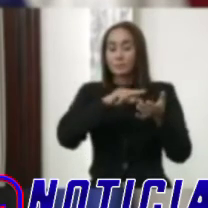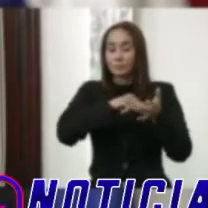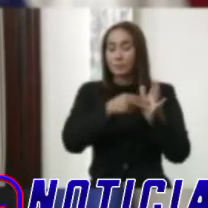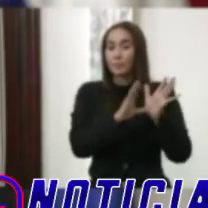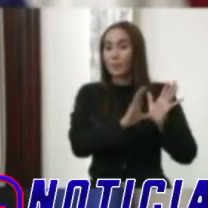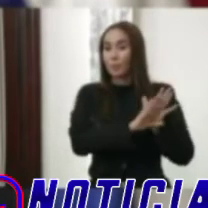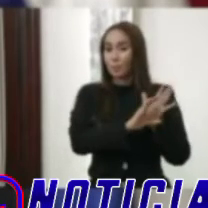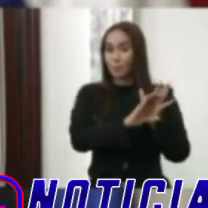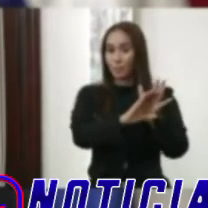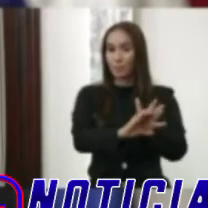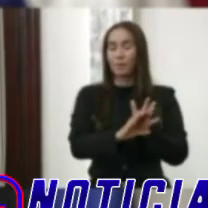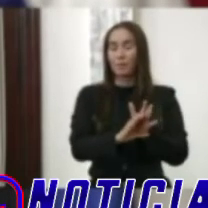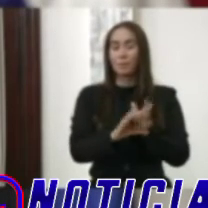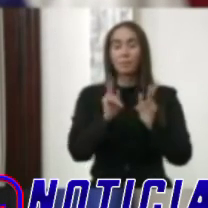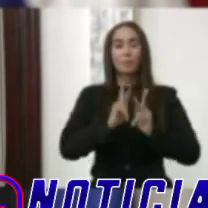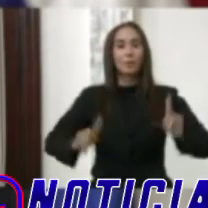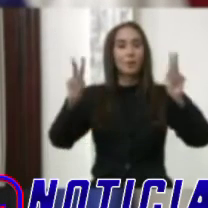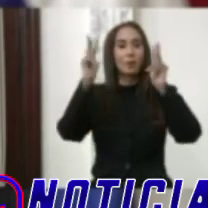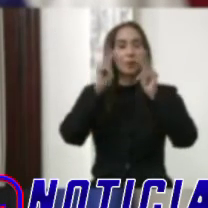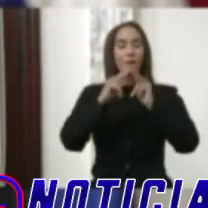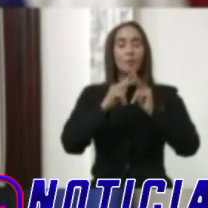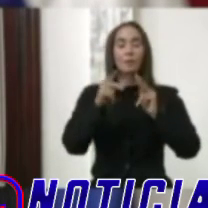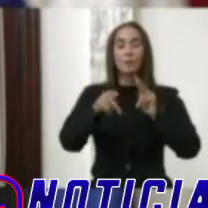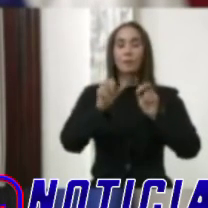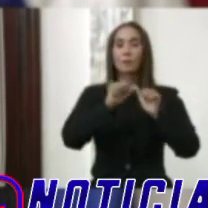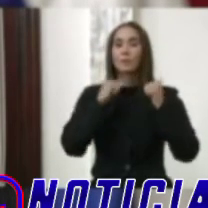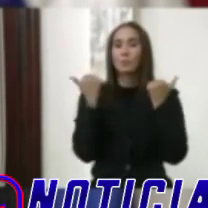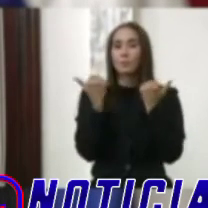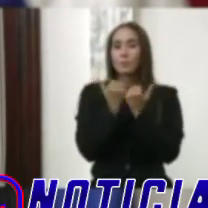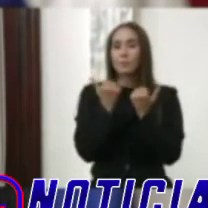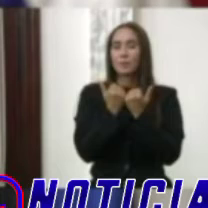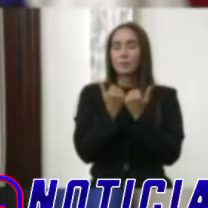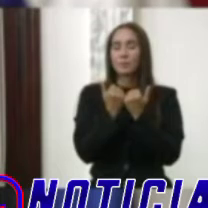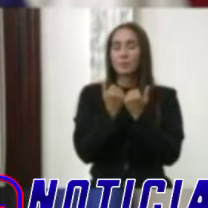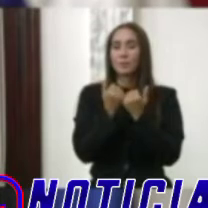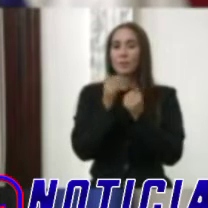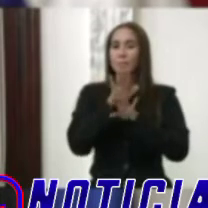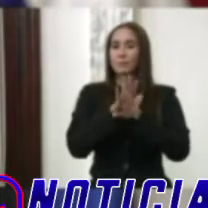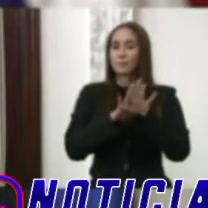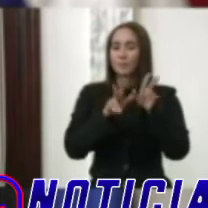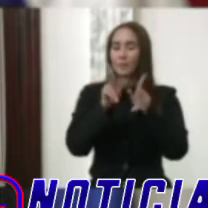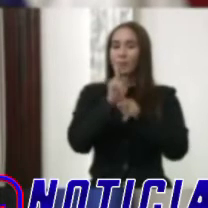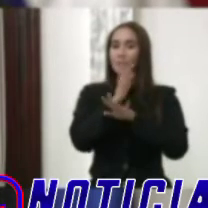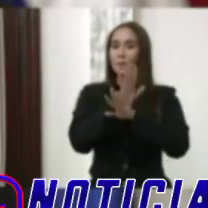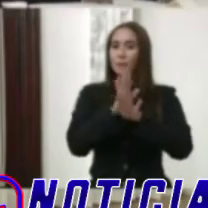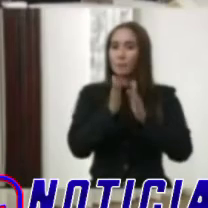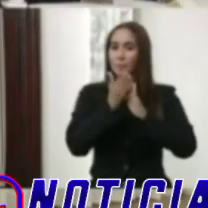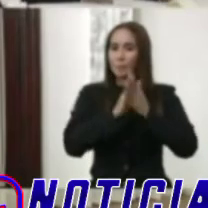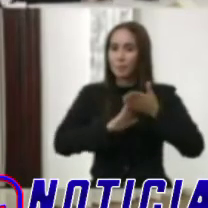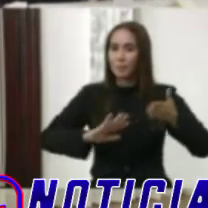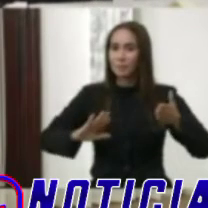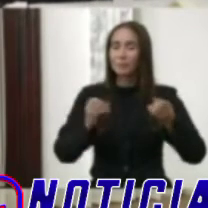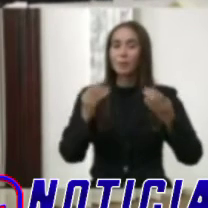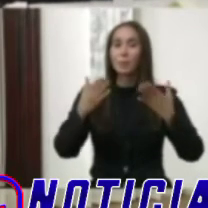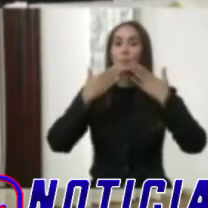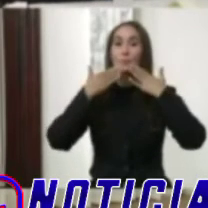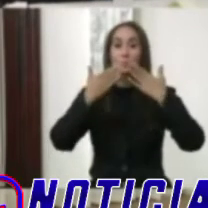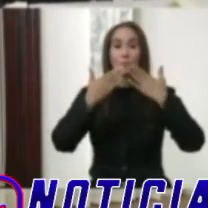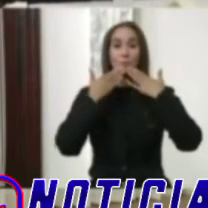democracia y a los valores de una sociedad civilizada. Muchas gracias.